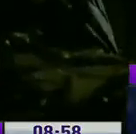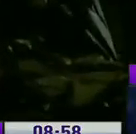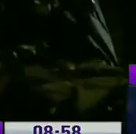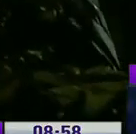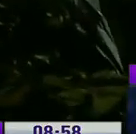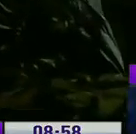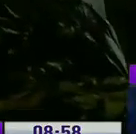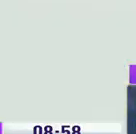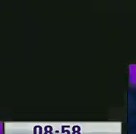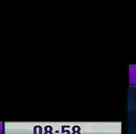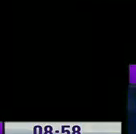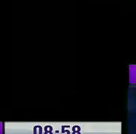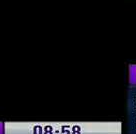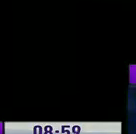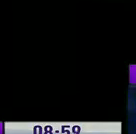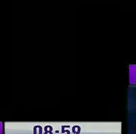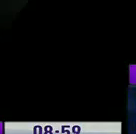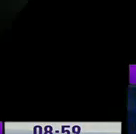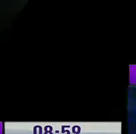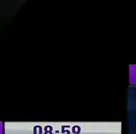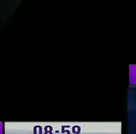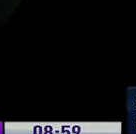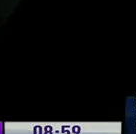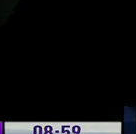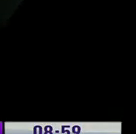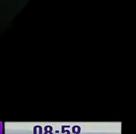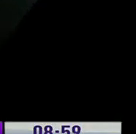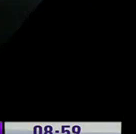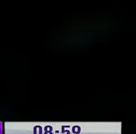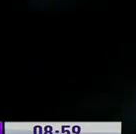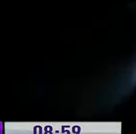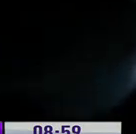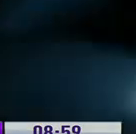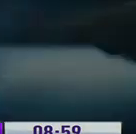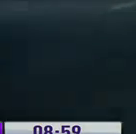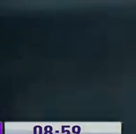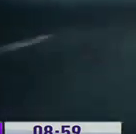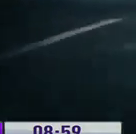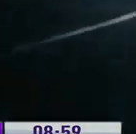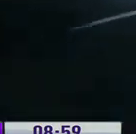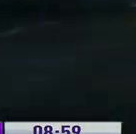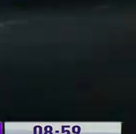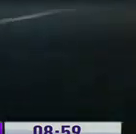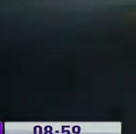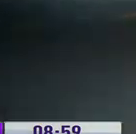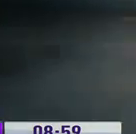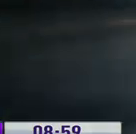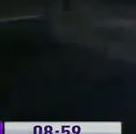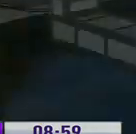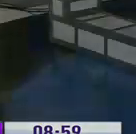Con la realización de Andrés Castillo, informó Sara Naranjo.